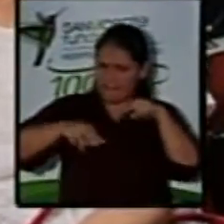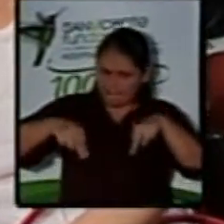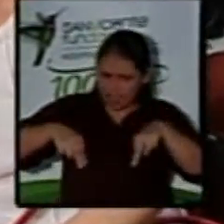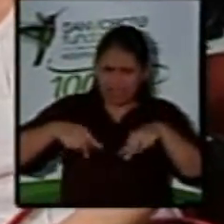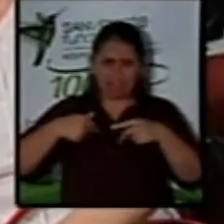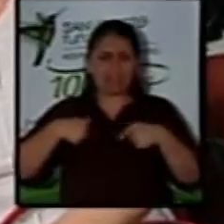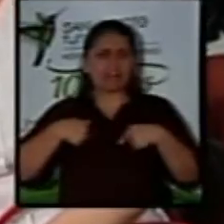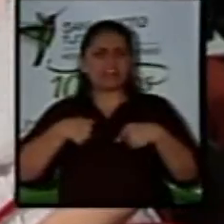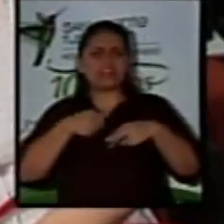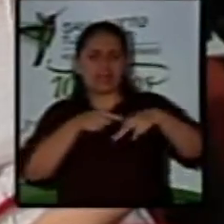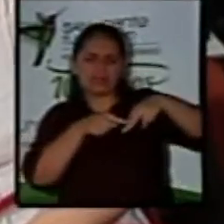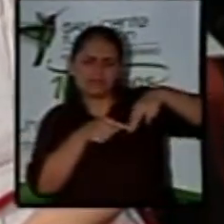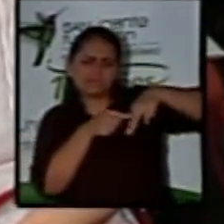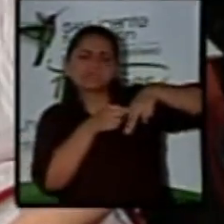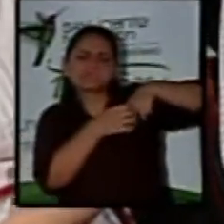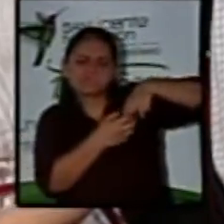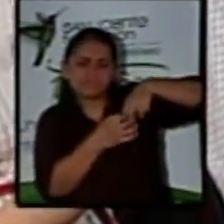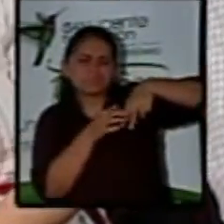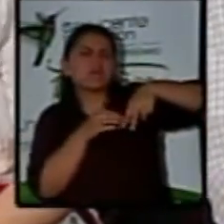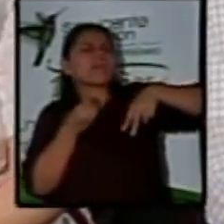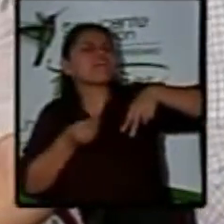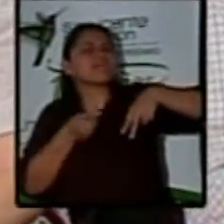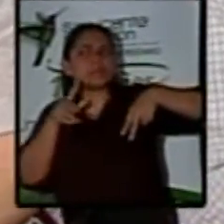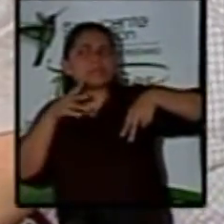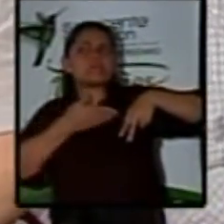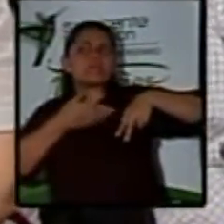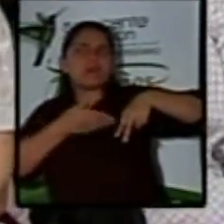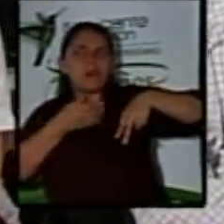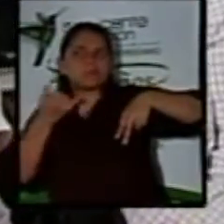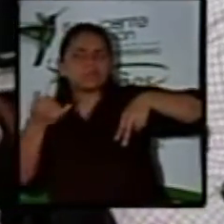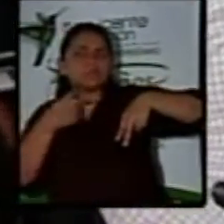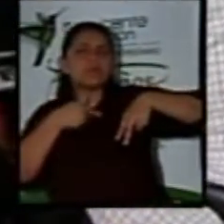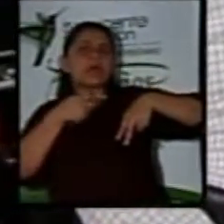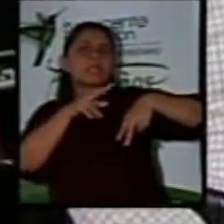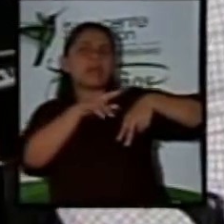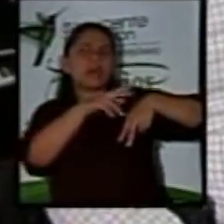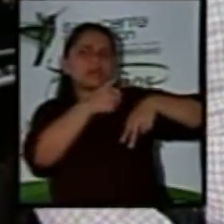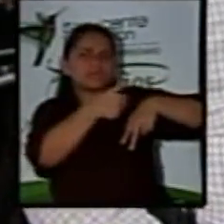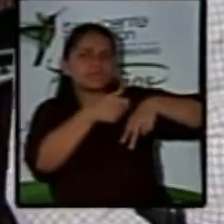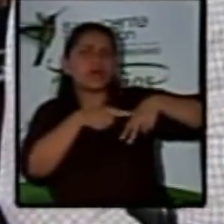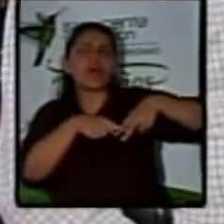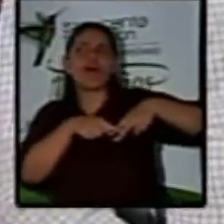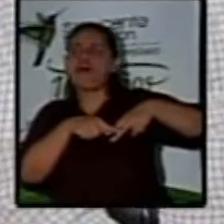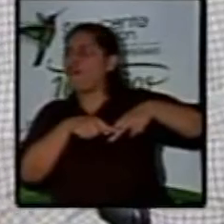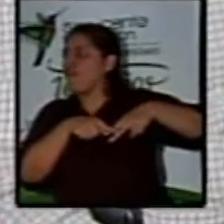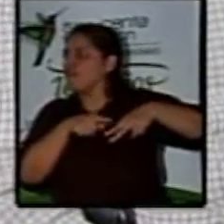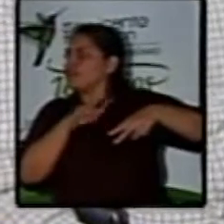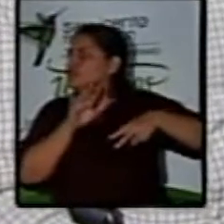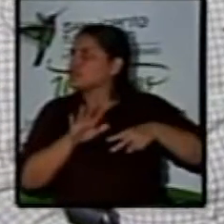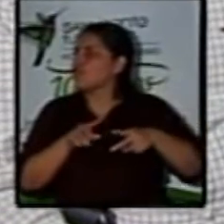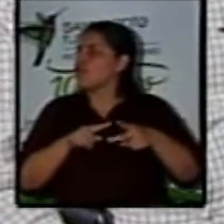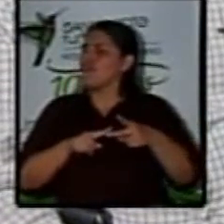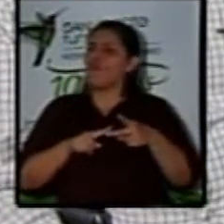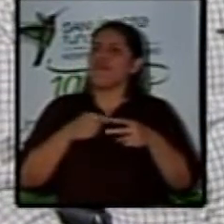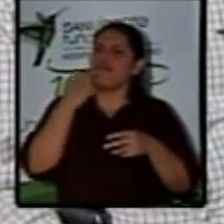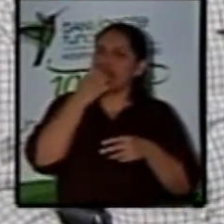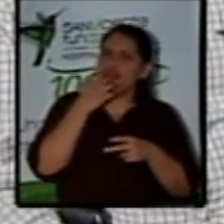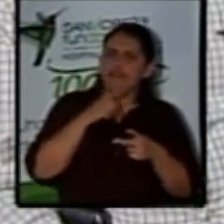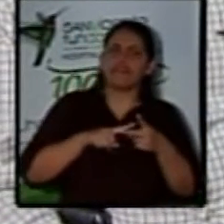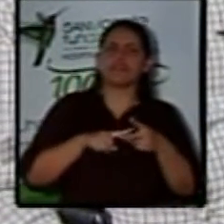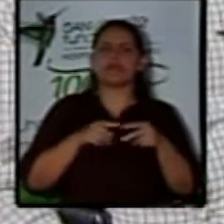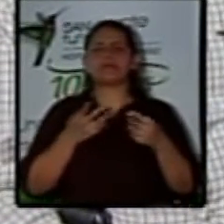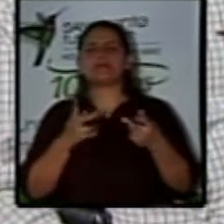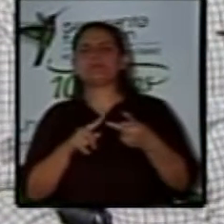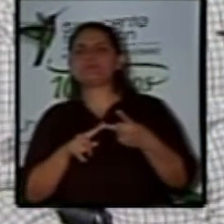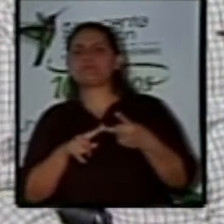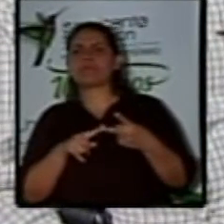familia hay varices, mis tías, la mamá, las hermanas, entonces tratemos de tener una dieta sana, muchas frutas, verduras para evitar